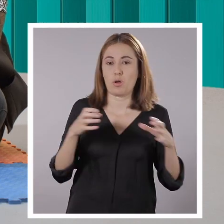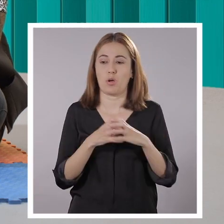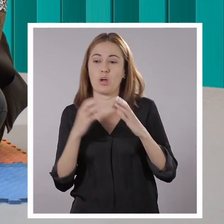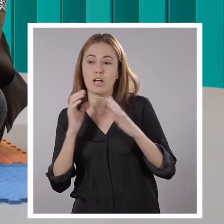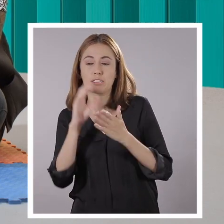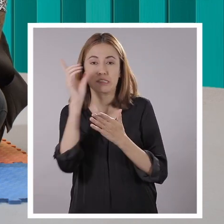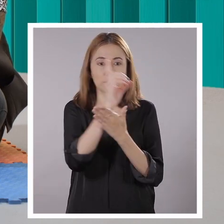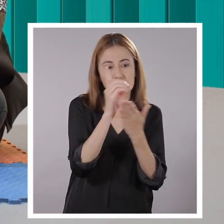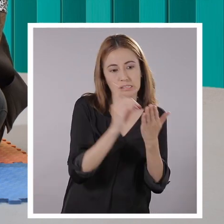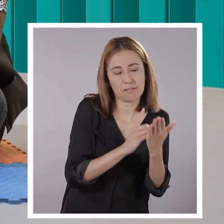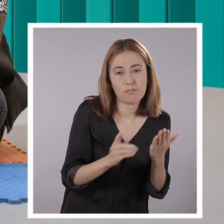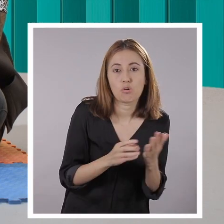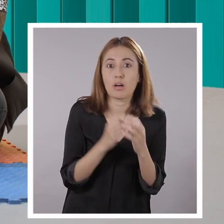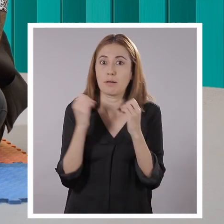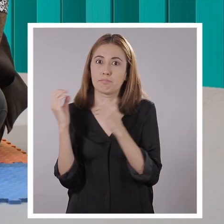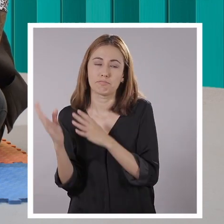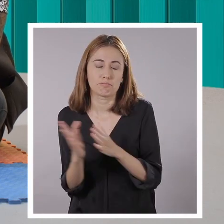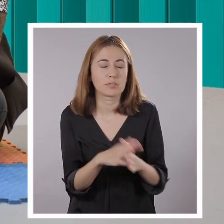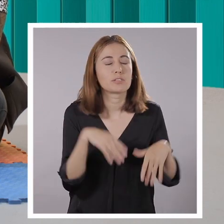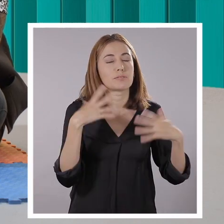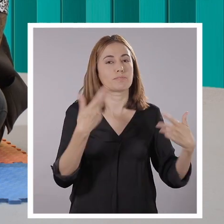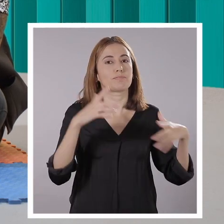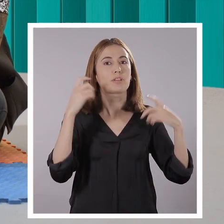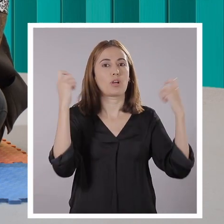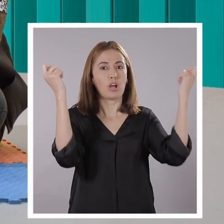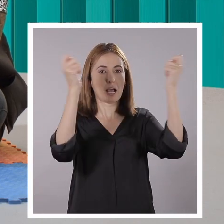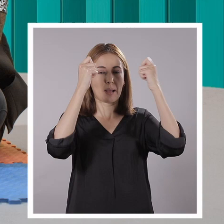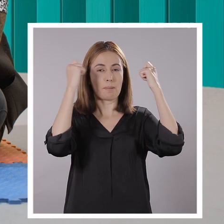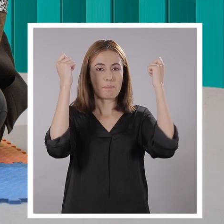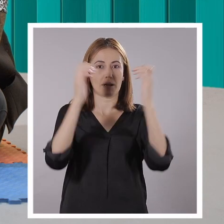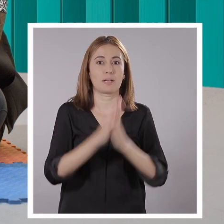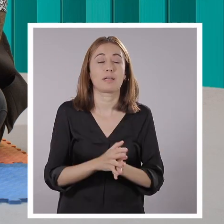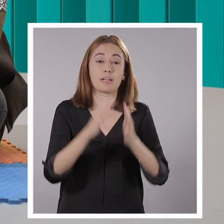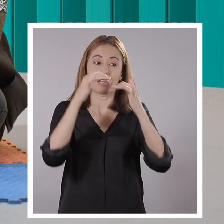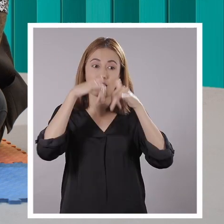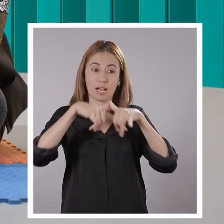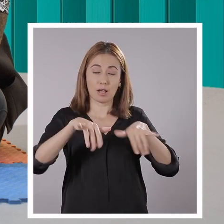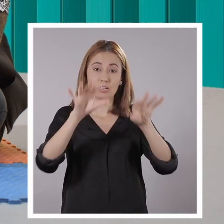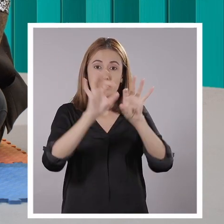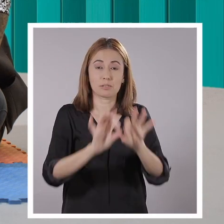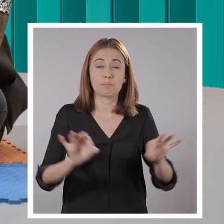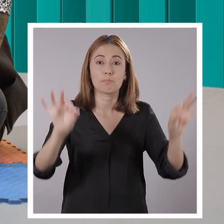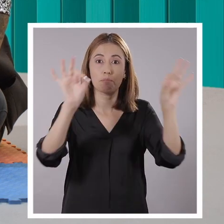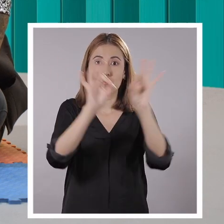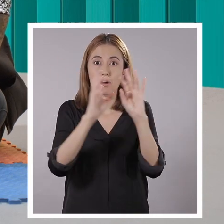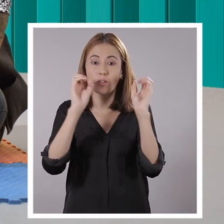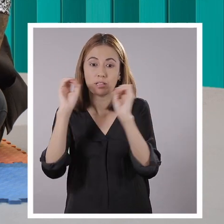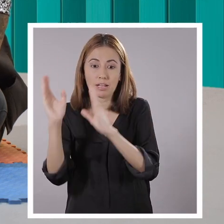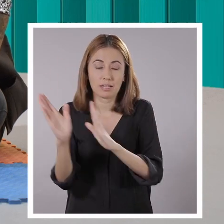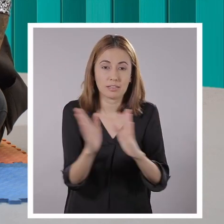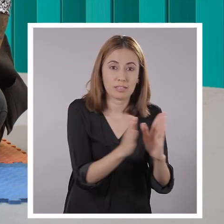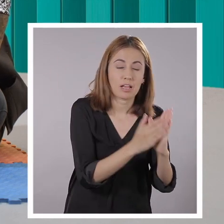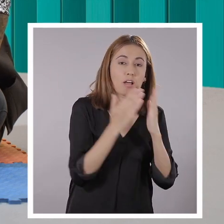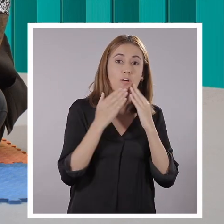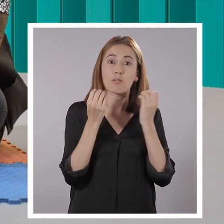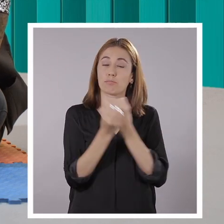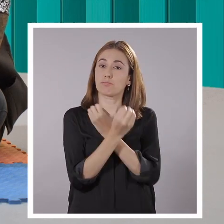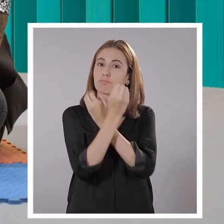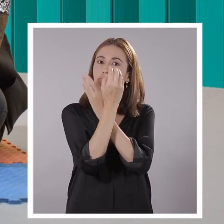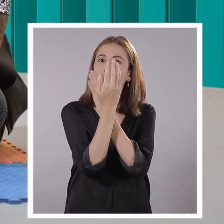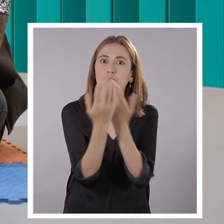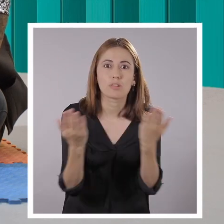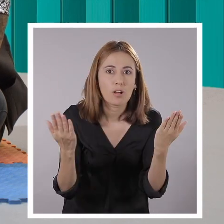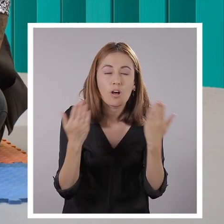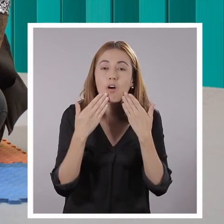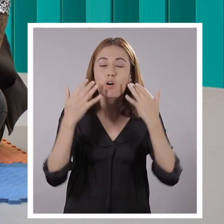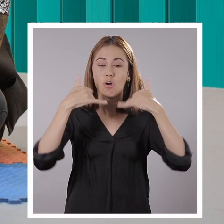los dibujamos, los cambiamos, así que nos divertimos muchísimo. Y sabe que es tan interesante que nos ayuda a mantener